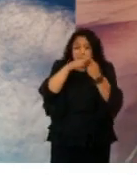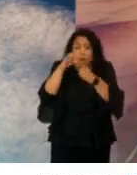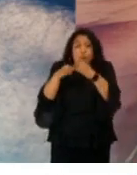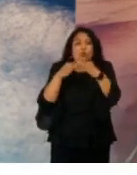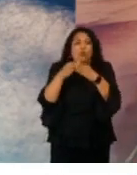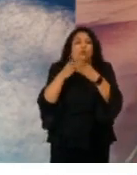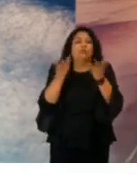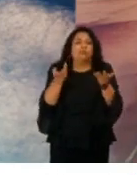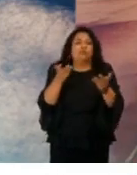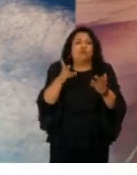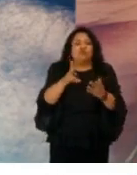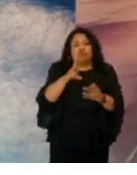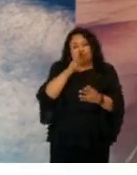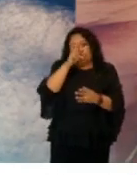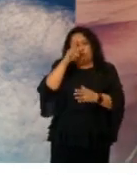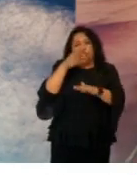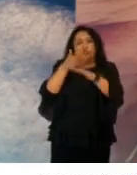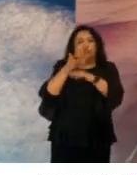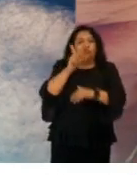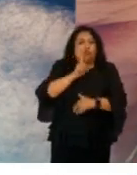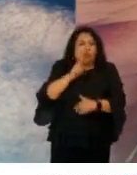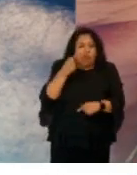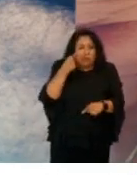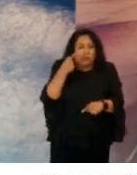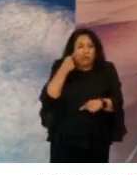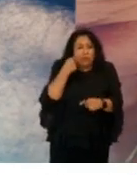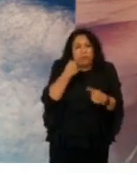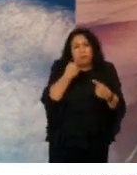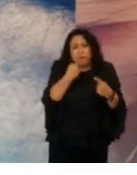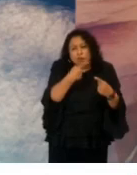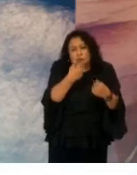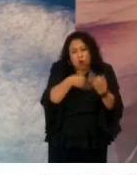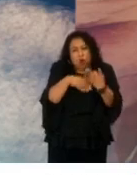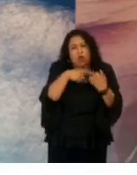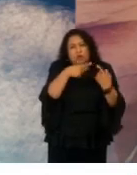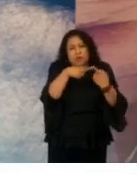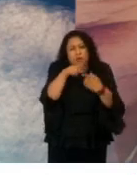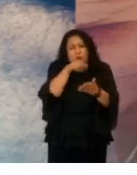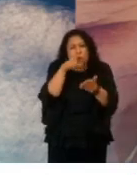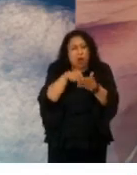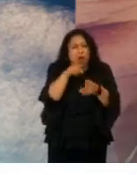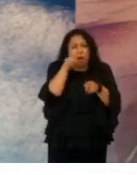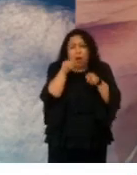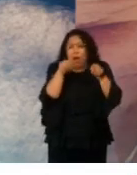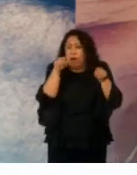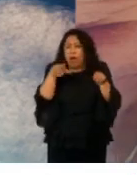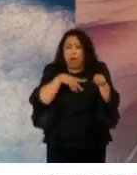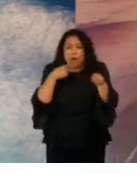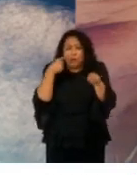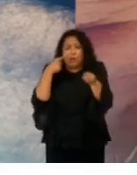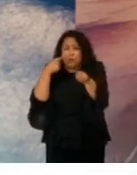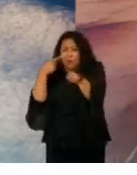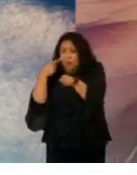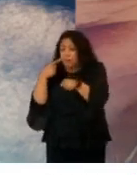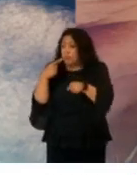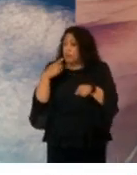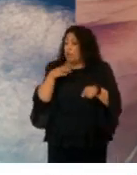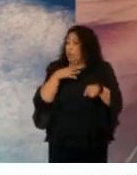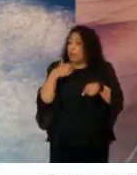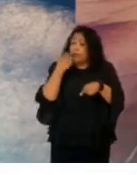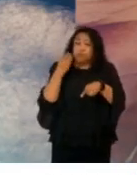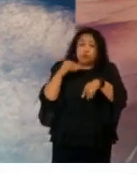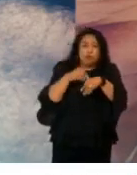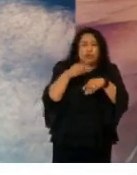la violencia de género. Y se ve en todos lados. Y al momento de querer como no, instalar